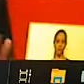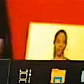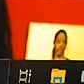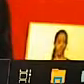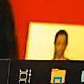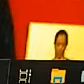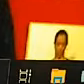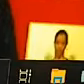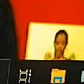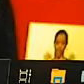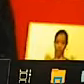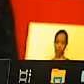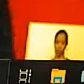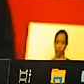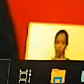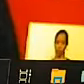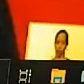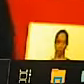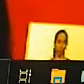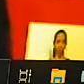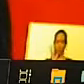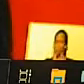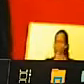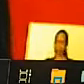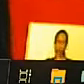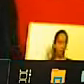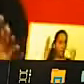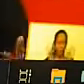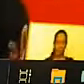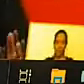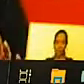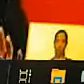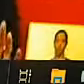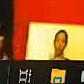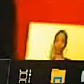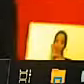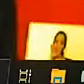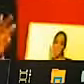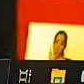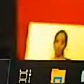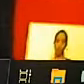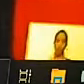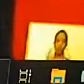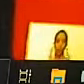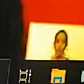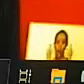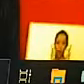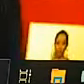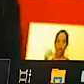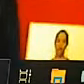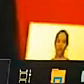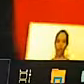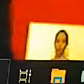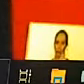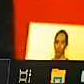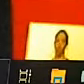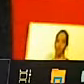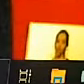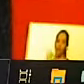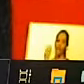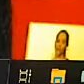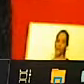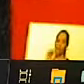funciones, ya no tienen otra vuelta atrás. Y lo otro es que todo el mundo está pendiente de las elecciones que tocan legalmente, que son las elecciones de la Asamblea Nacional.